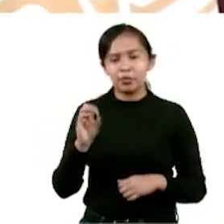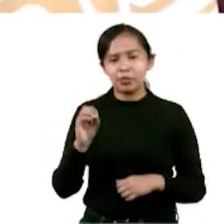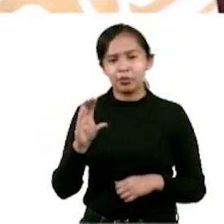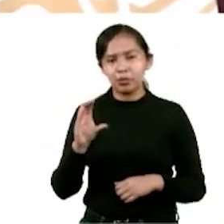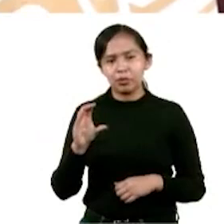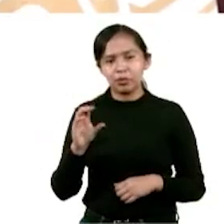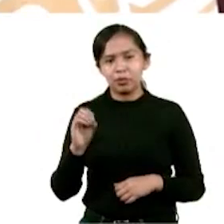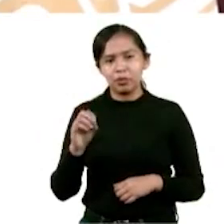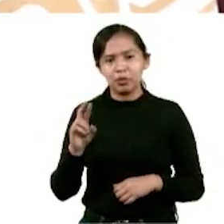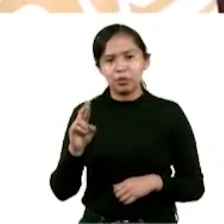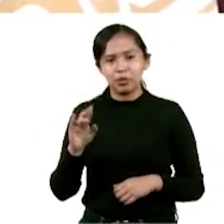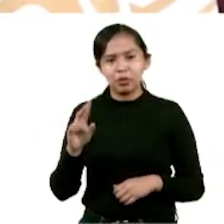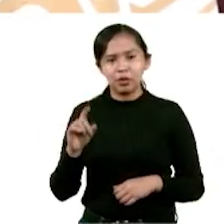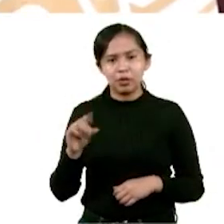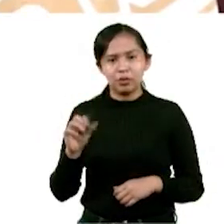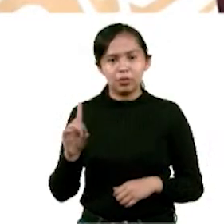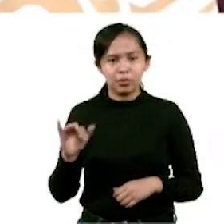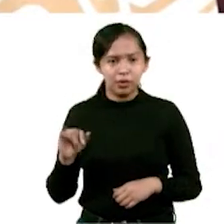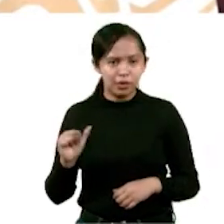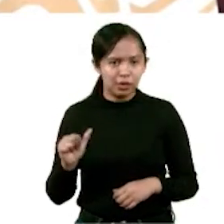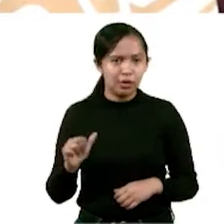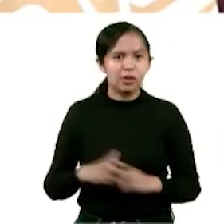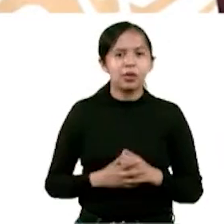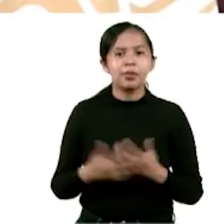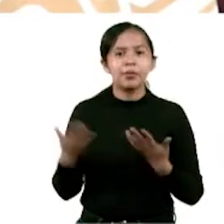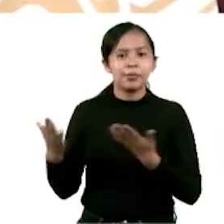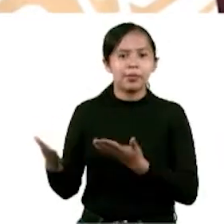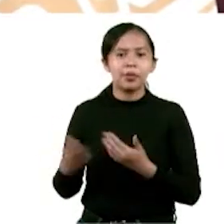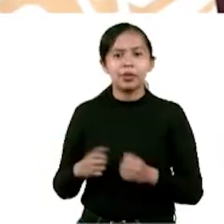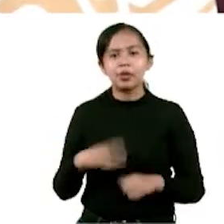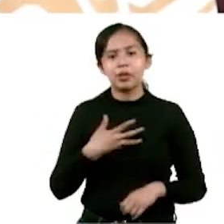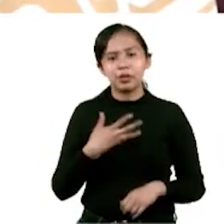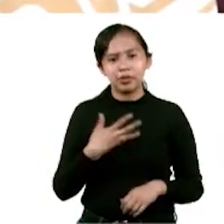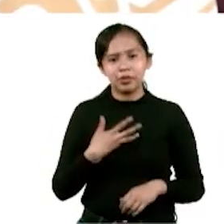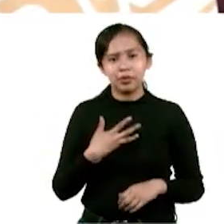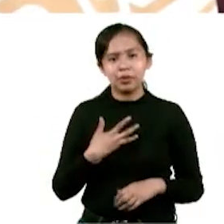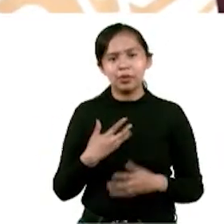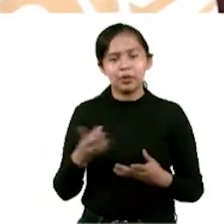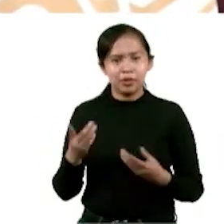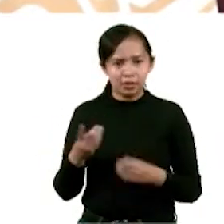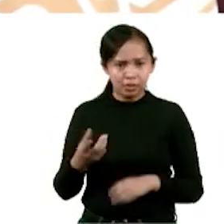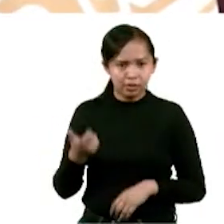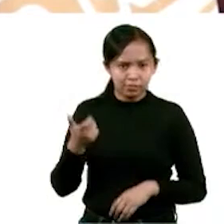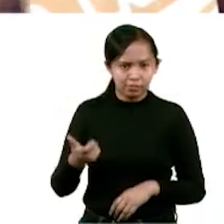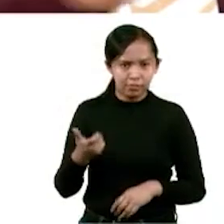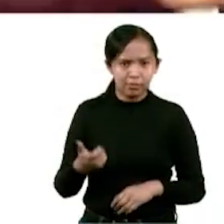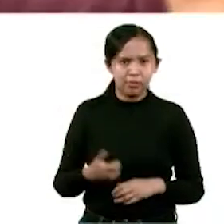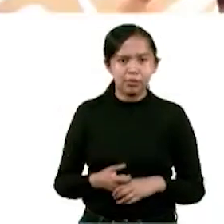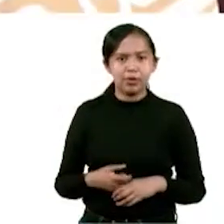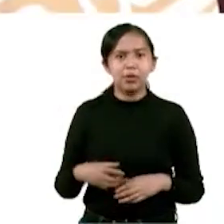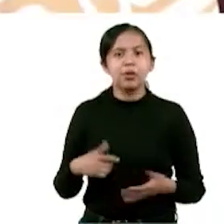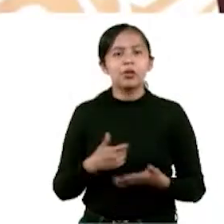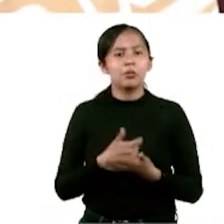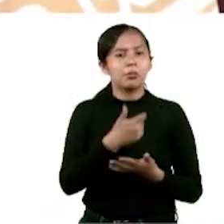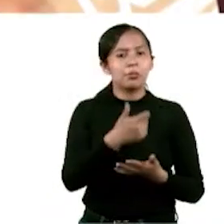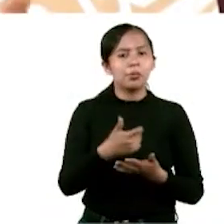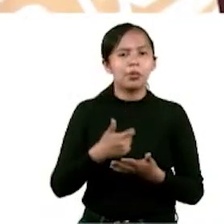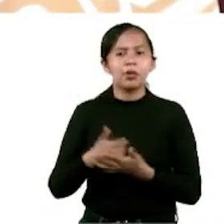tiene 240 millones de pesos de presupuesto al año y con eso entrega presupuesto